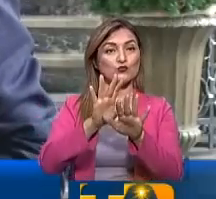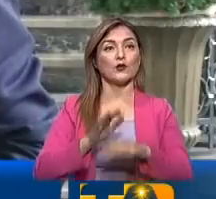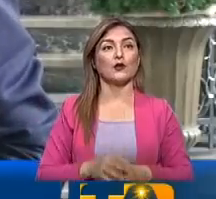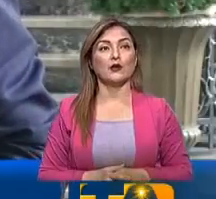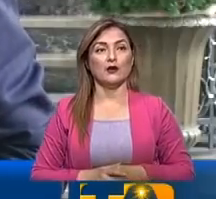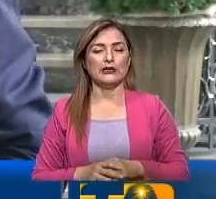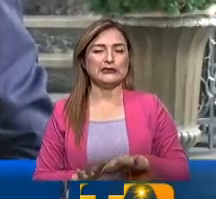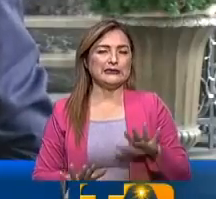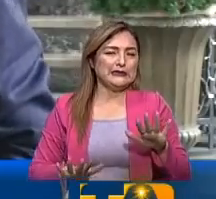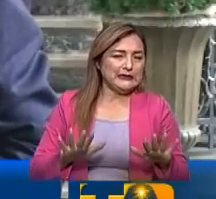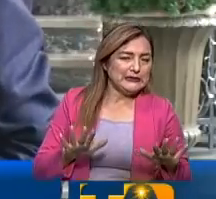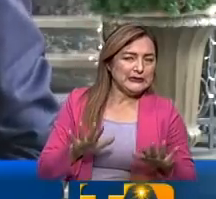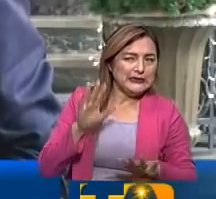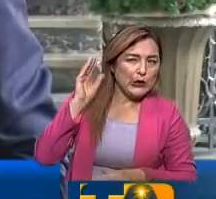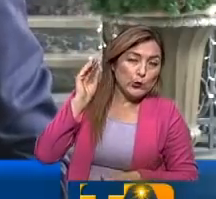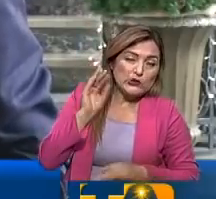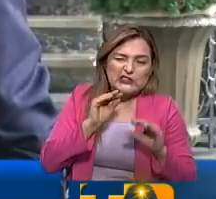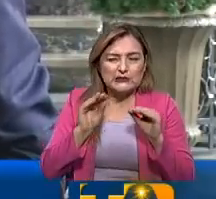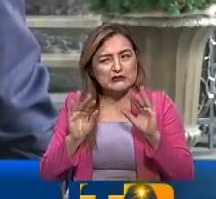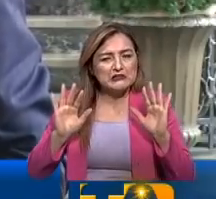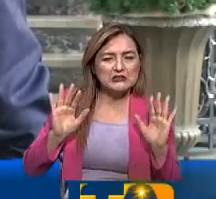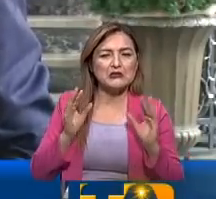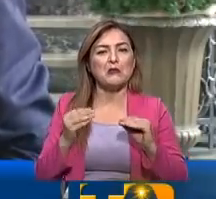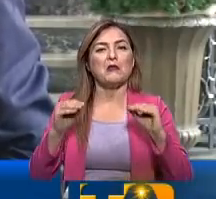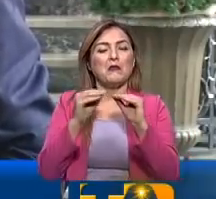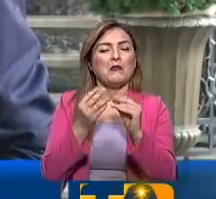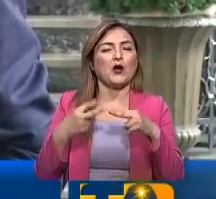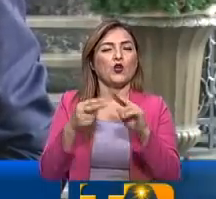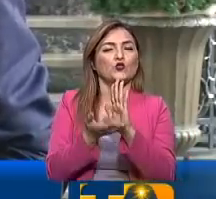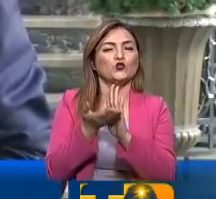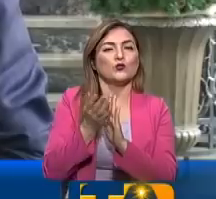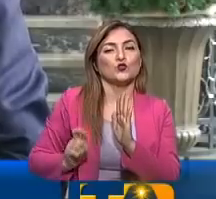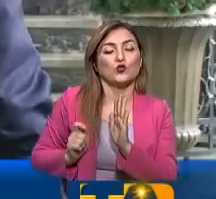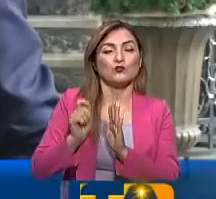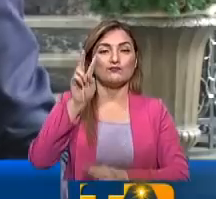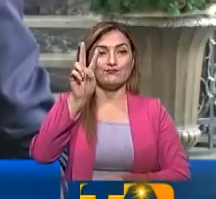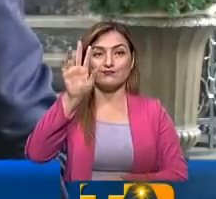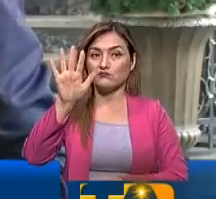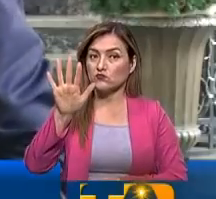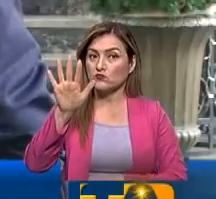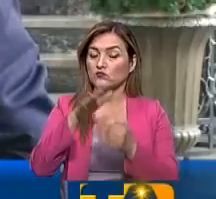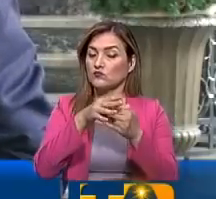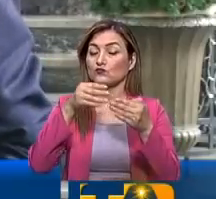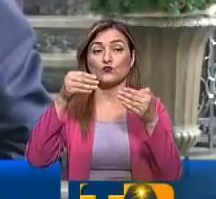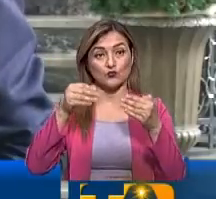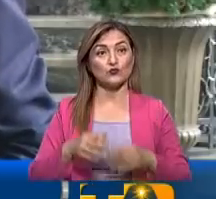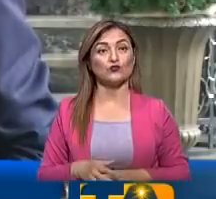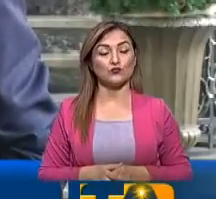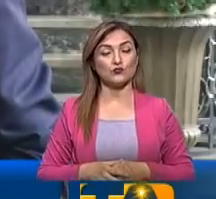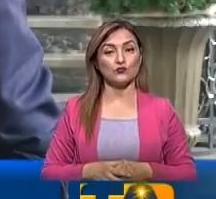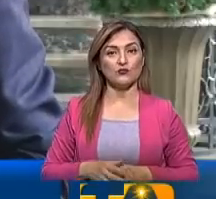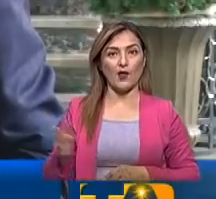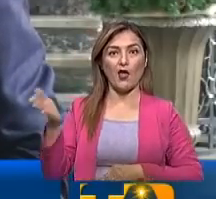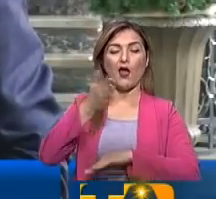especula sería alrededor de un incremento de $25, que estaría a tono con la oferta